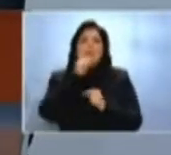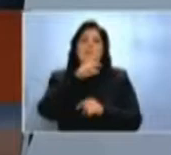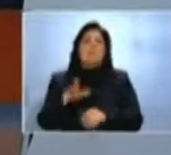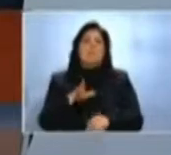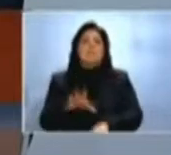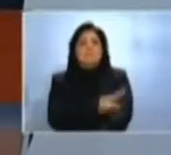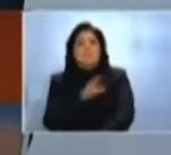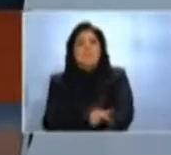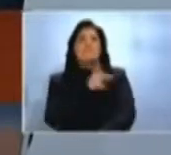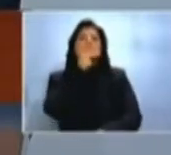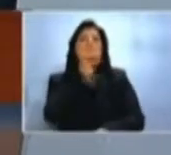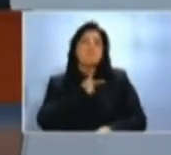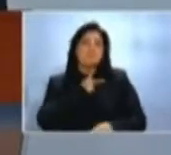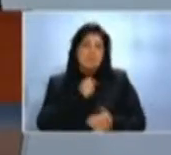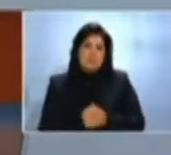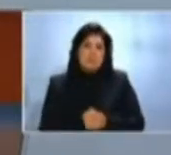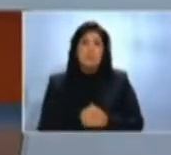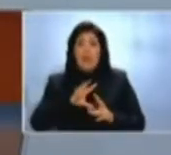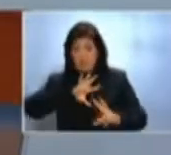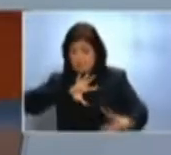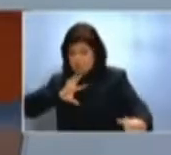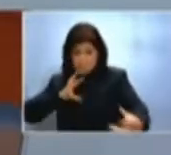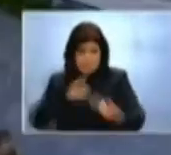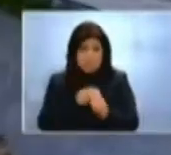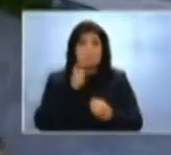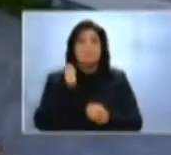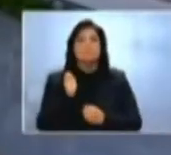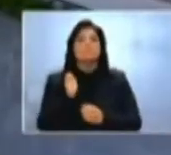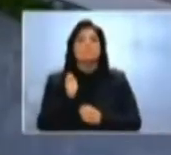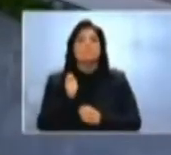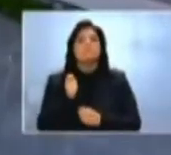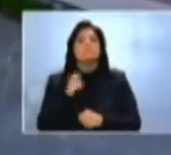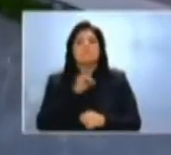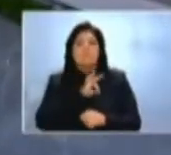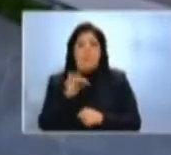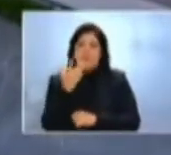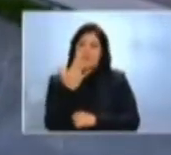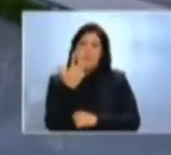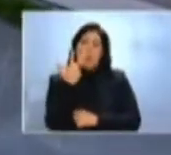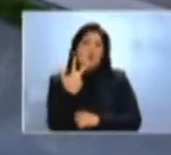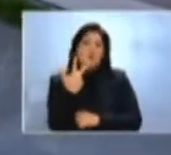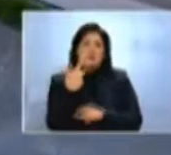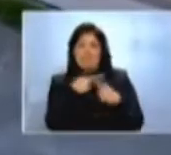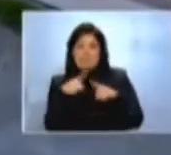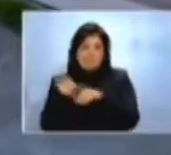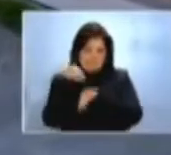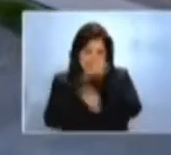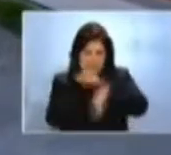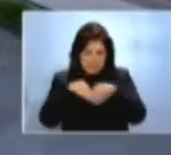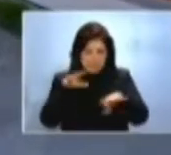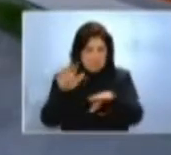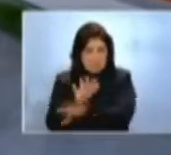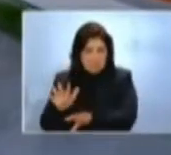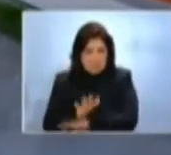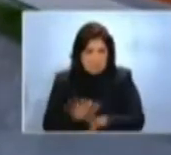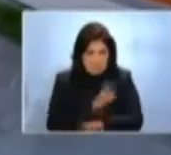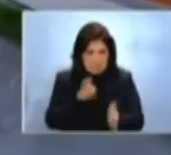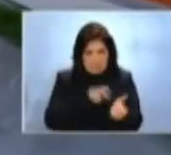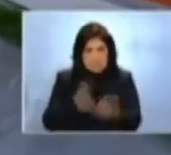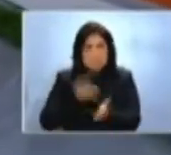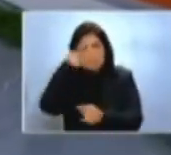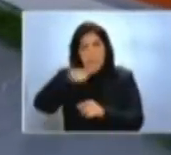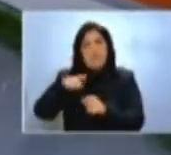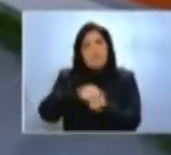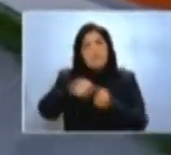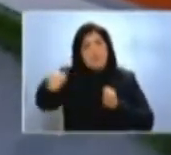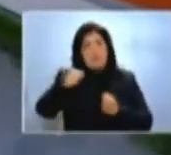actividades. Por cierto, hubo toda una polémica en torno a los lugares del estacionamiento, porque el ballet parking estacionó los carros en la